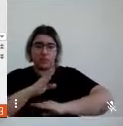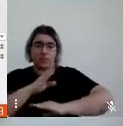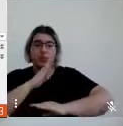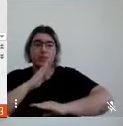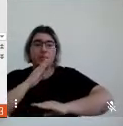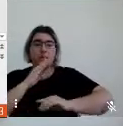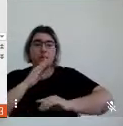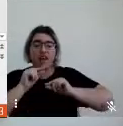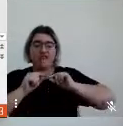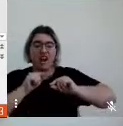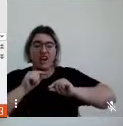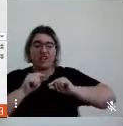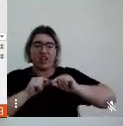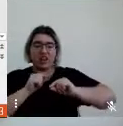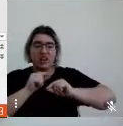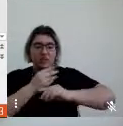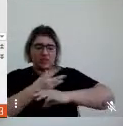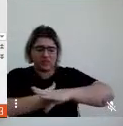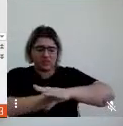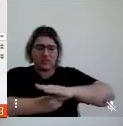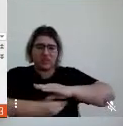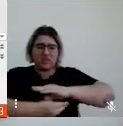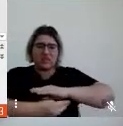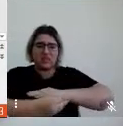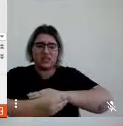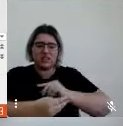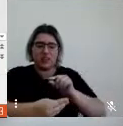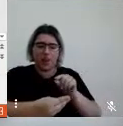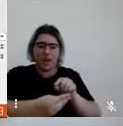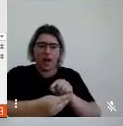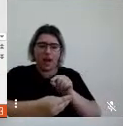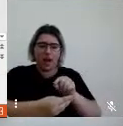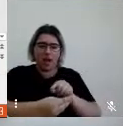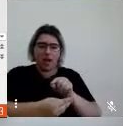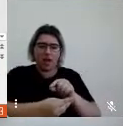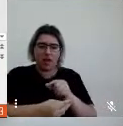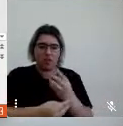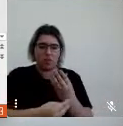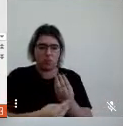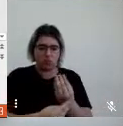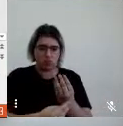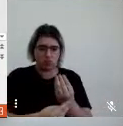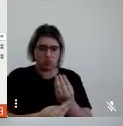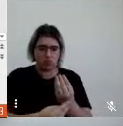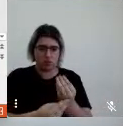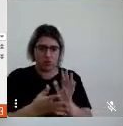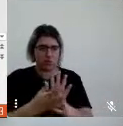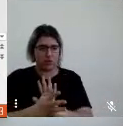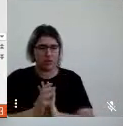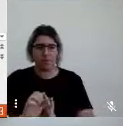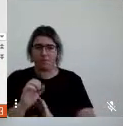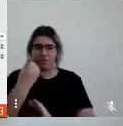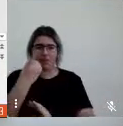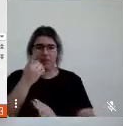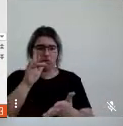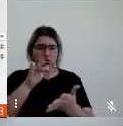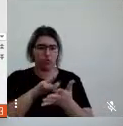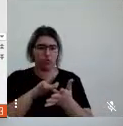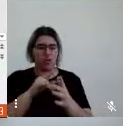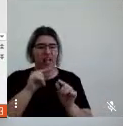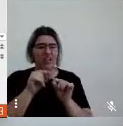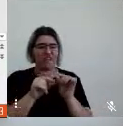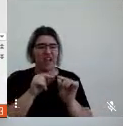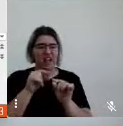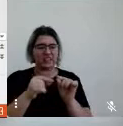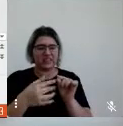Entonces, la primera exposición que va a tener el feto, el bebé que nace, va a ser a las bacterias que se arrastra de su